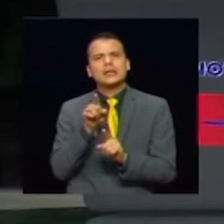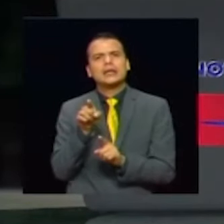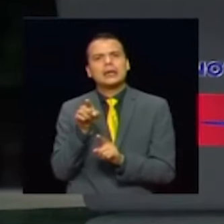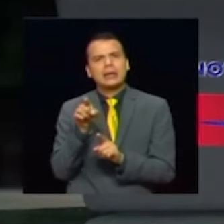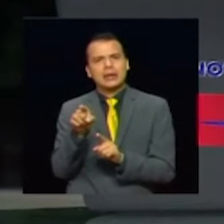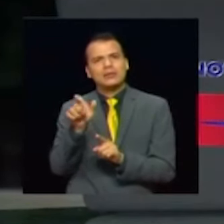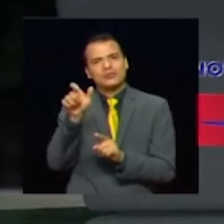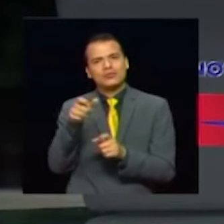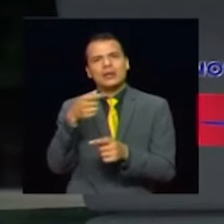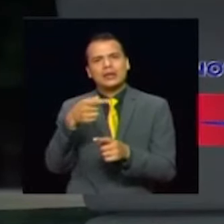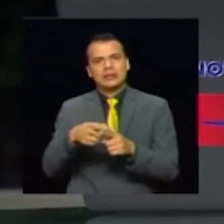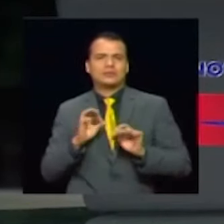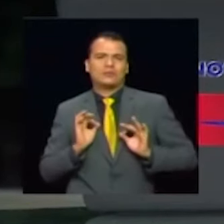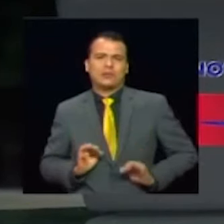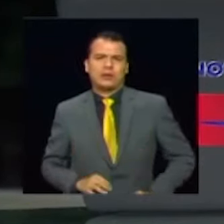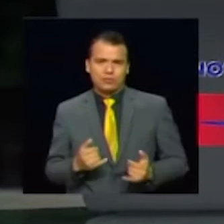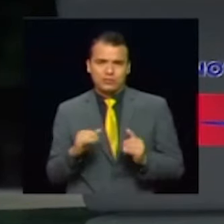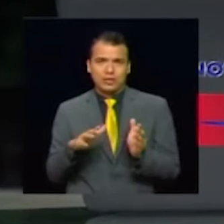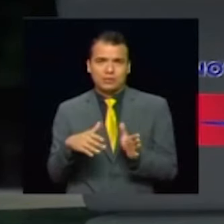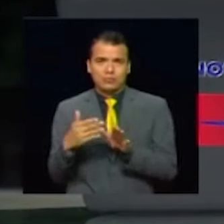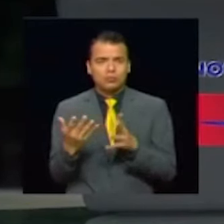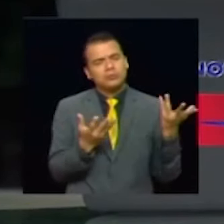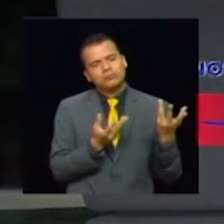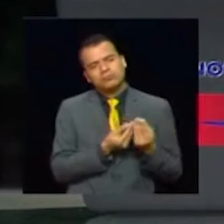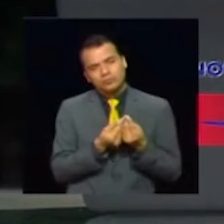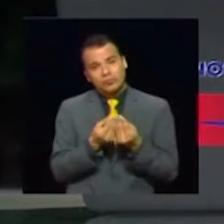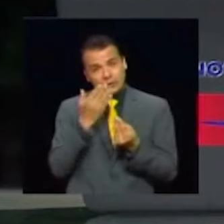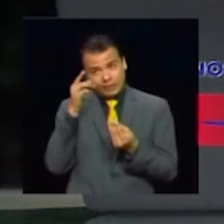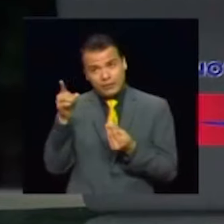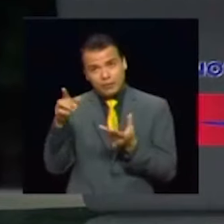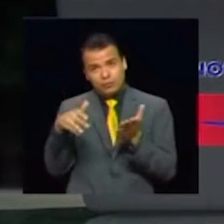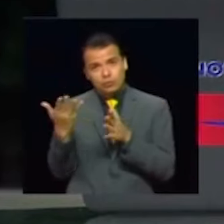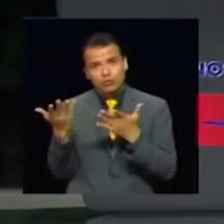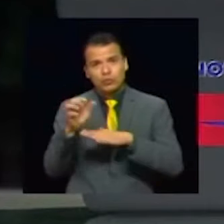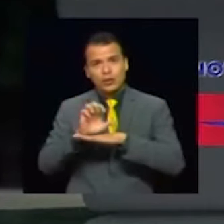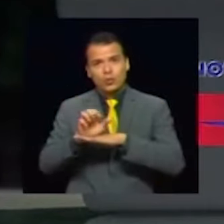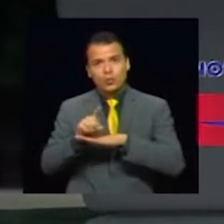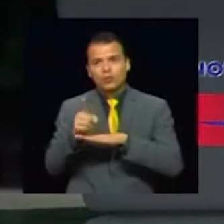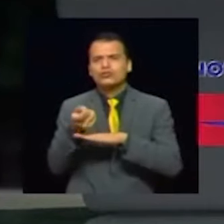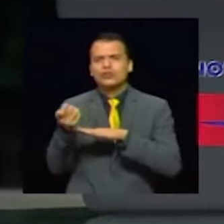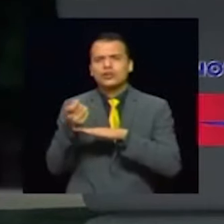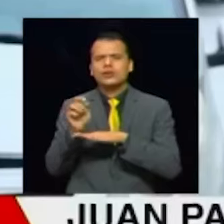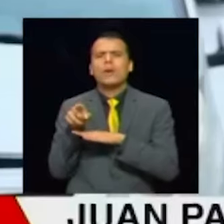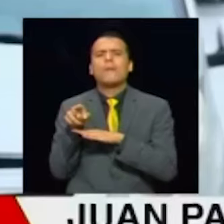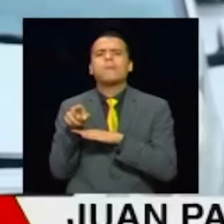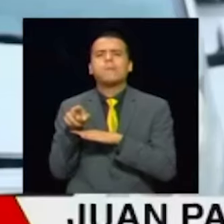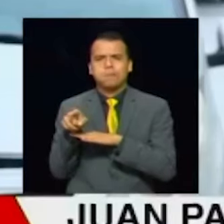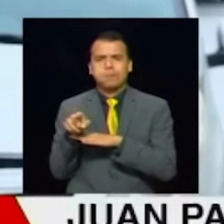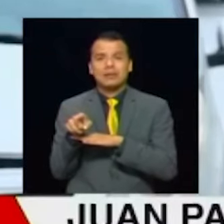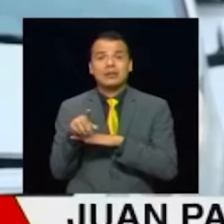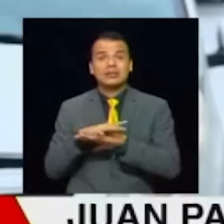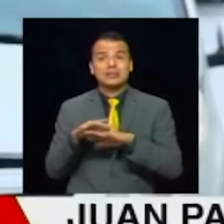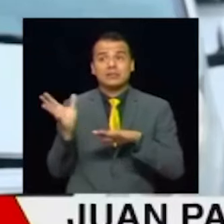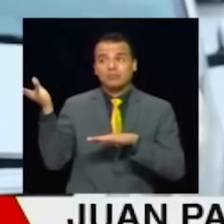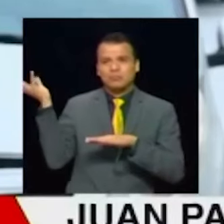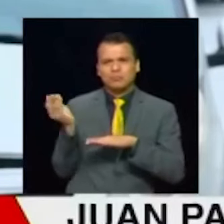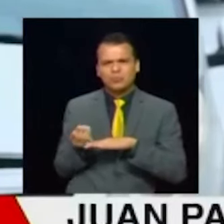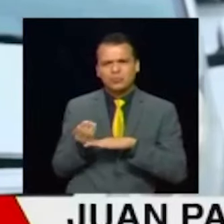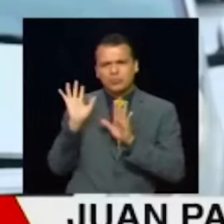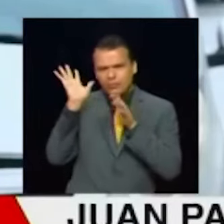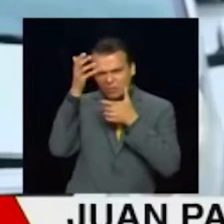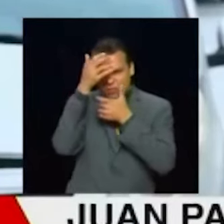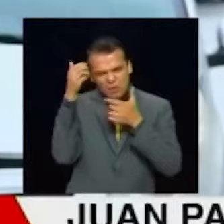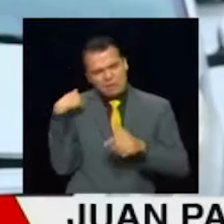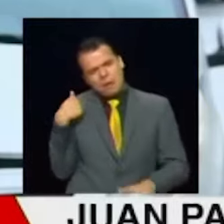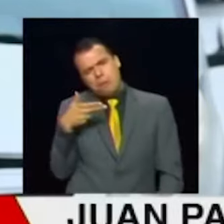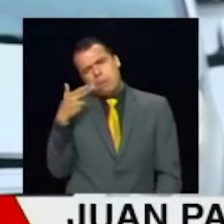sorpresa, lo que generó un enfrentamiento. En el hecho murieron cuatro disidentes de las FARC. Buenas noches. En la vereda Papayal, zona rural